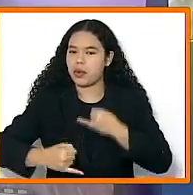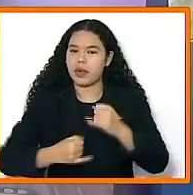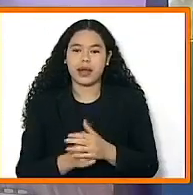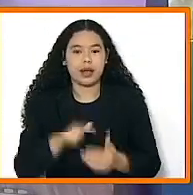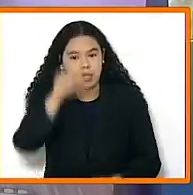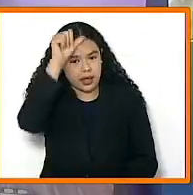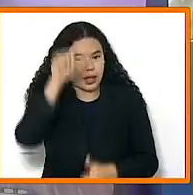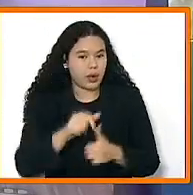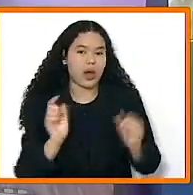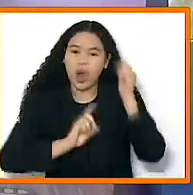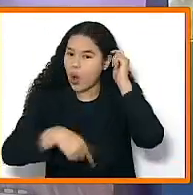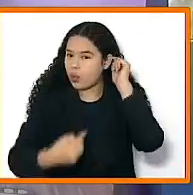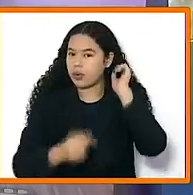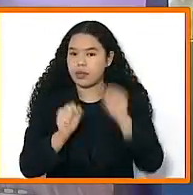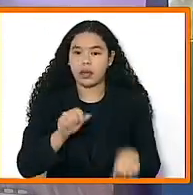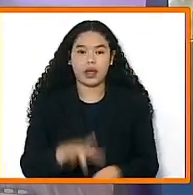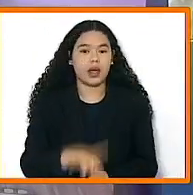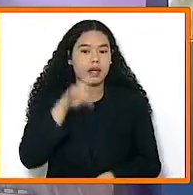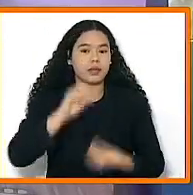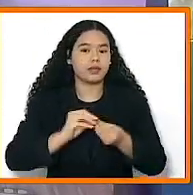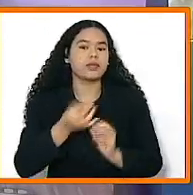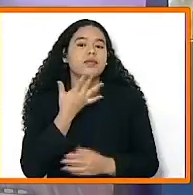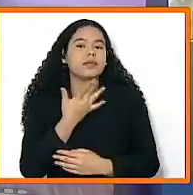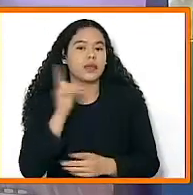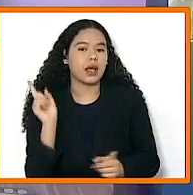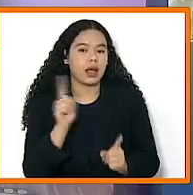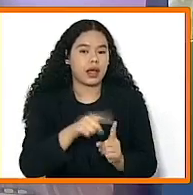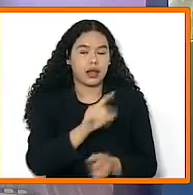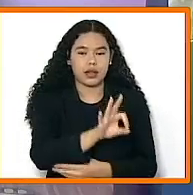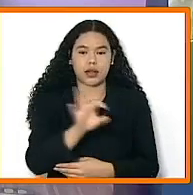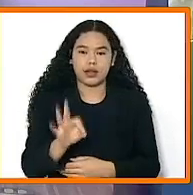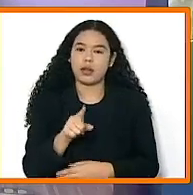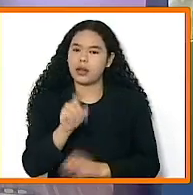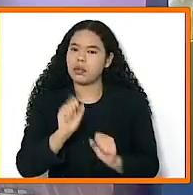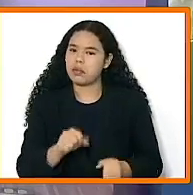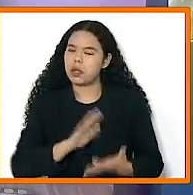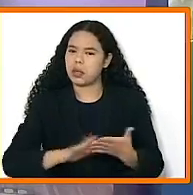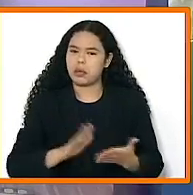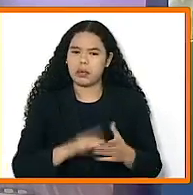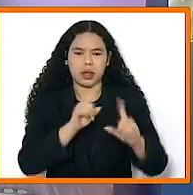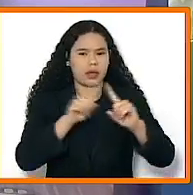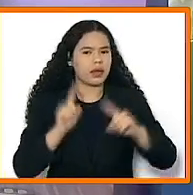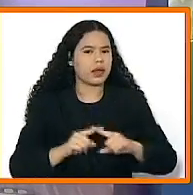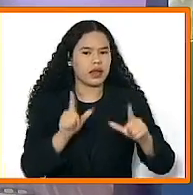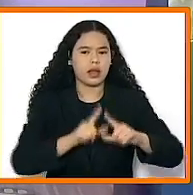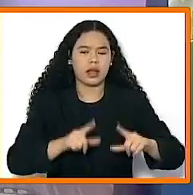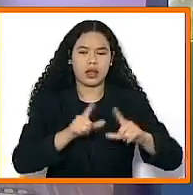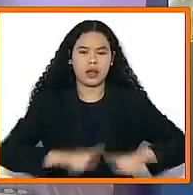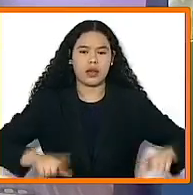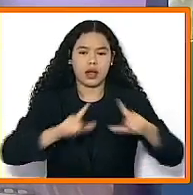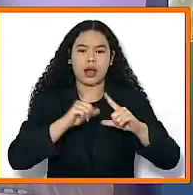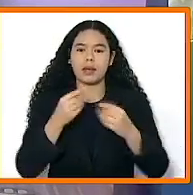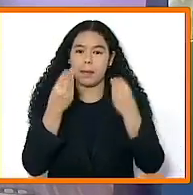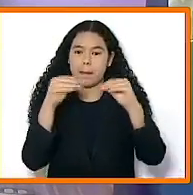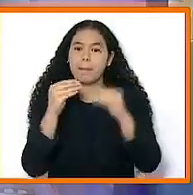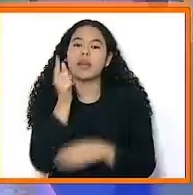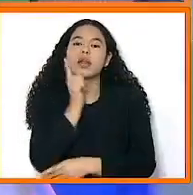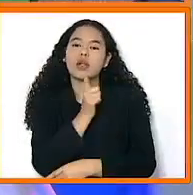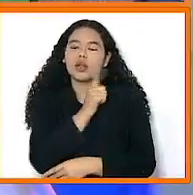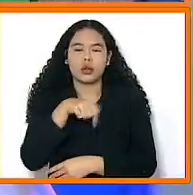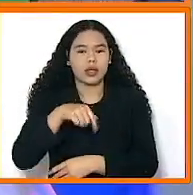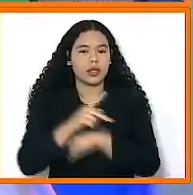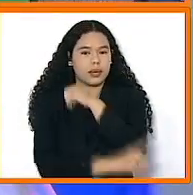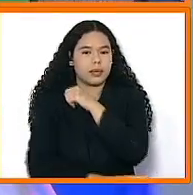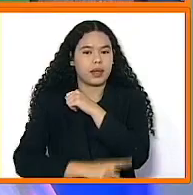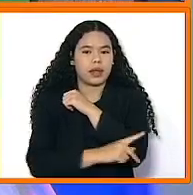Diaria puedes elegir tu número favorito del 00 al 99, disponible en todos los puntos de venta Loto a nivel nacional. Suerte, porque vamos a